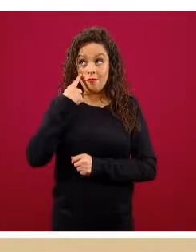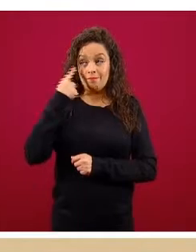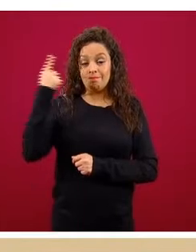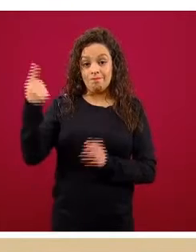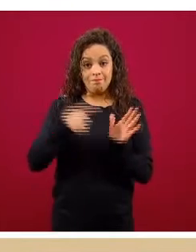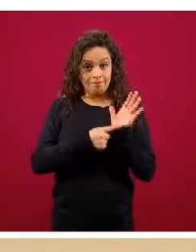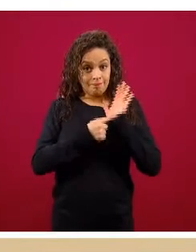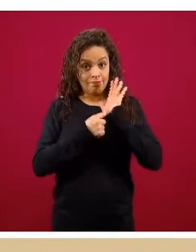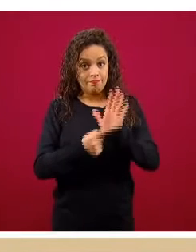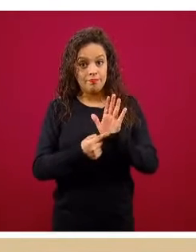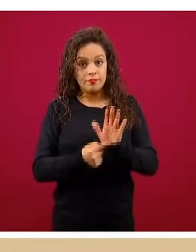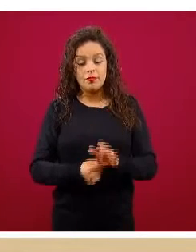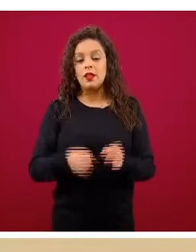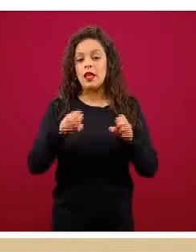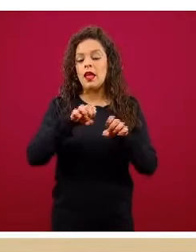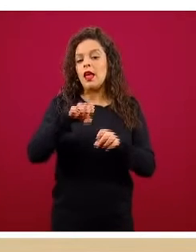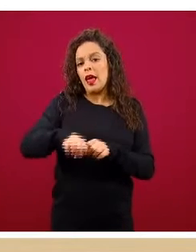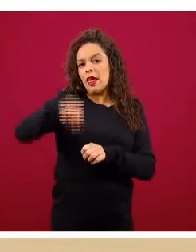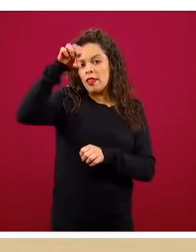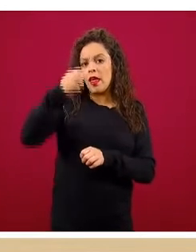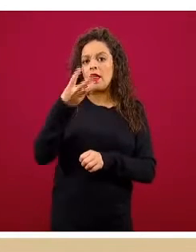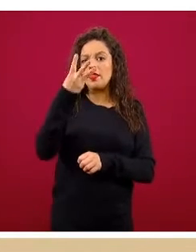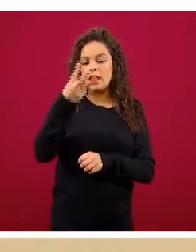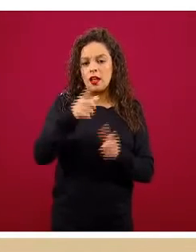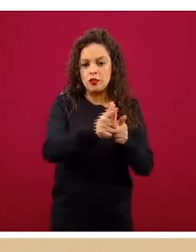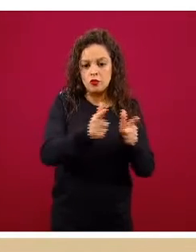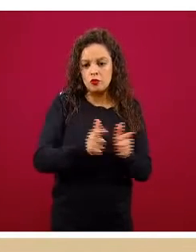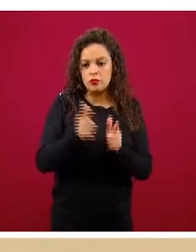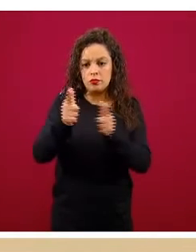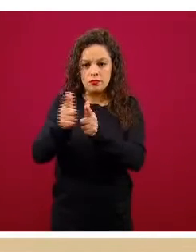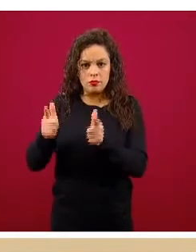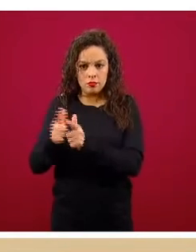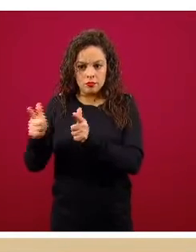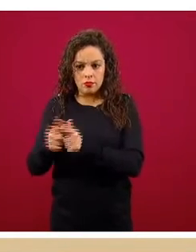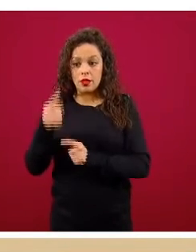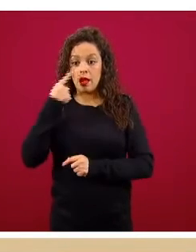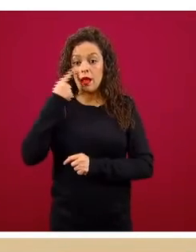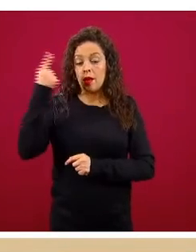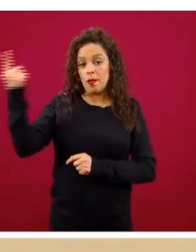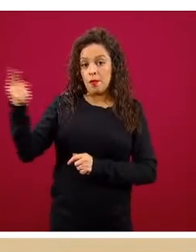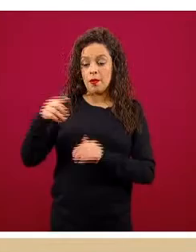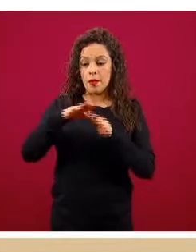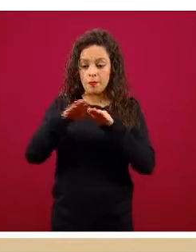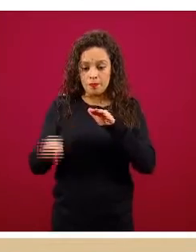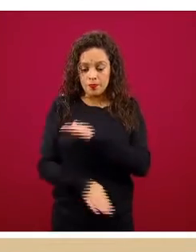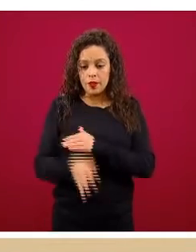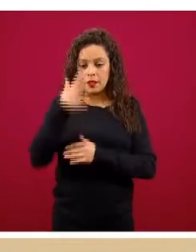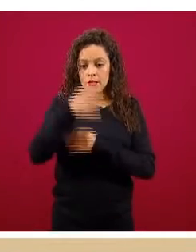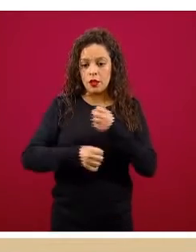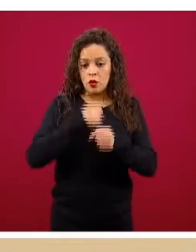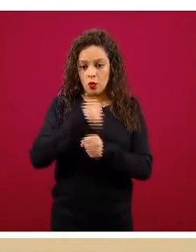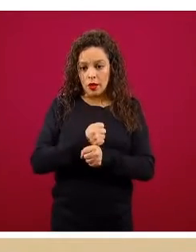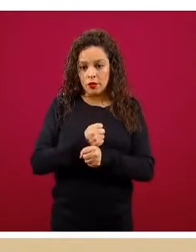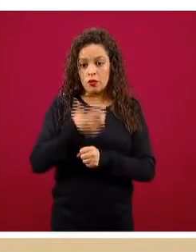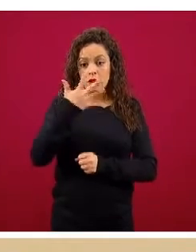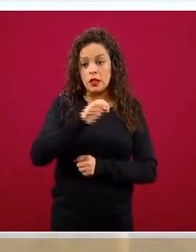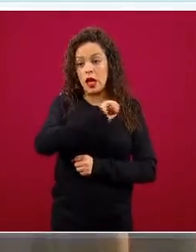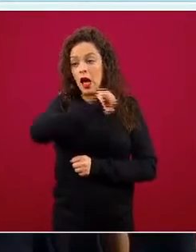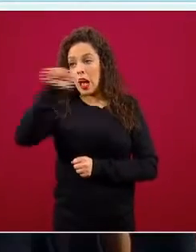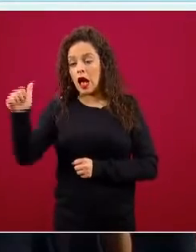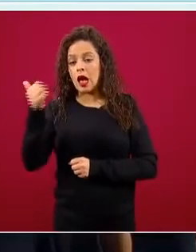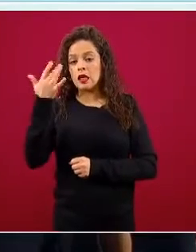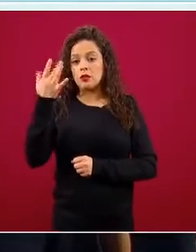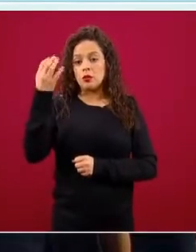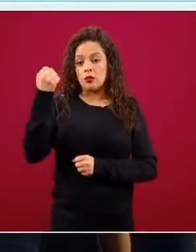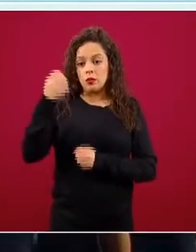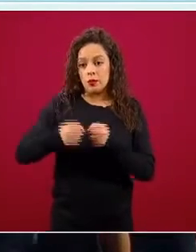en 3 categorías de edad. Estos son menores de 5 años, estos son personas de 5 a 59 años de edad y